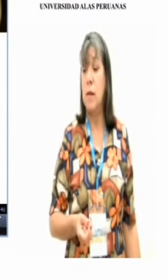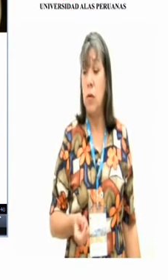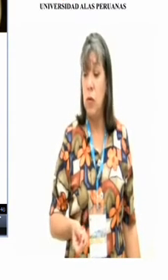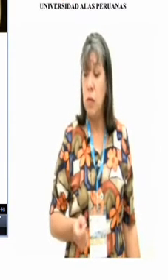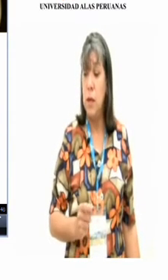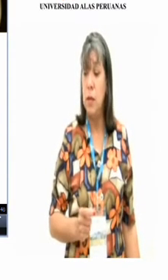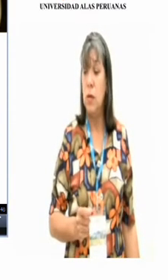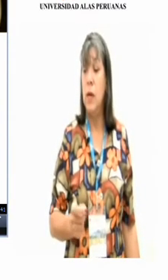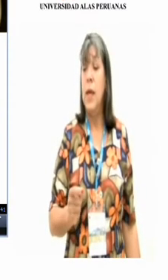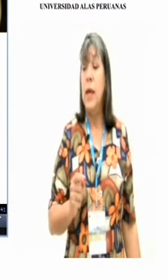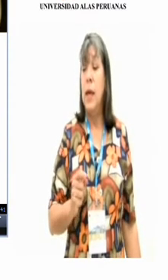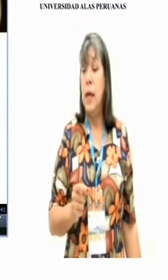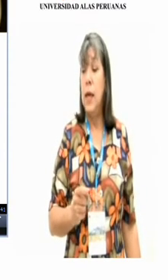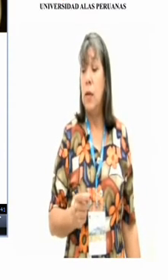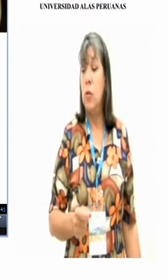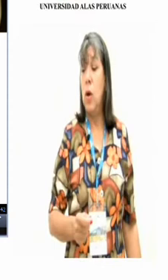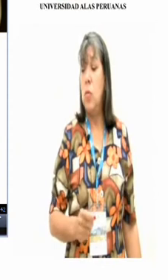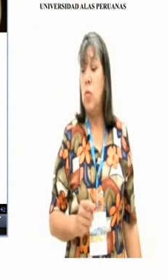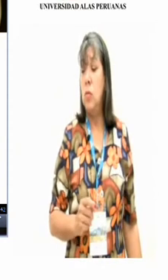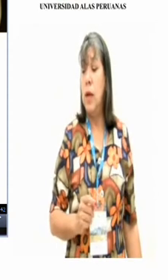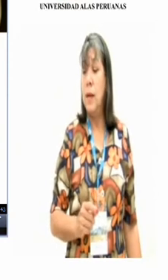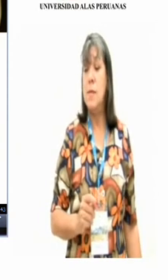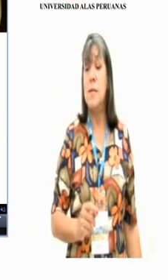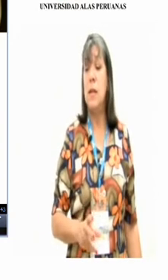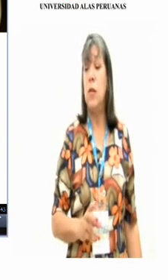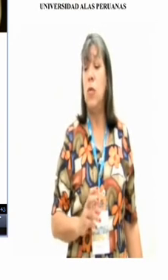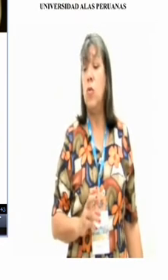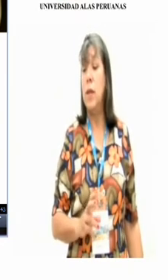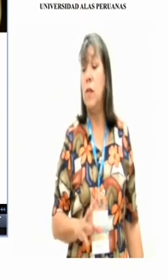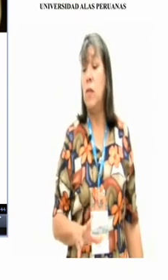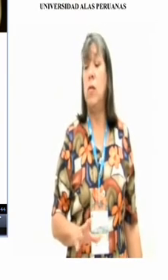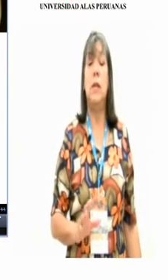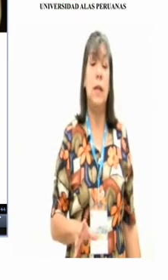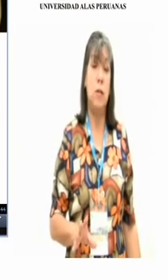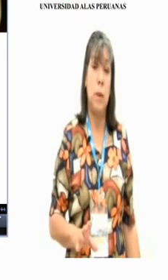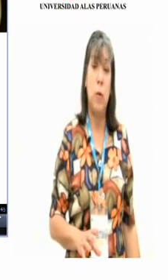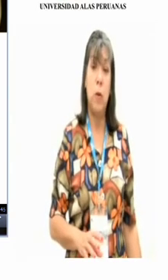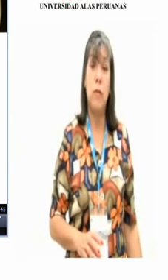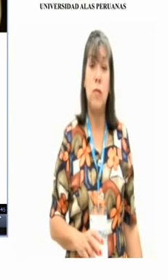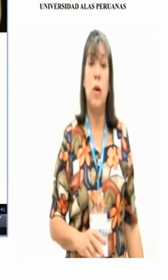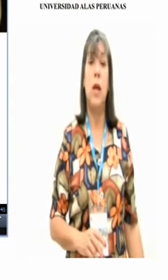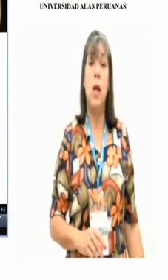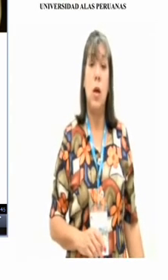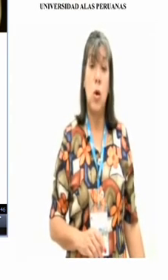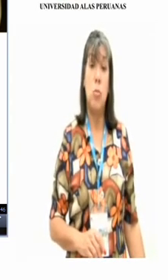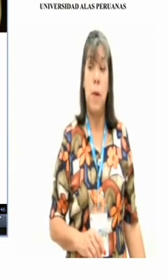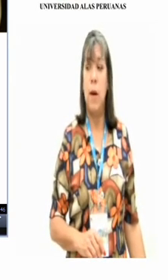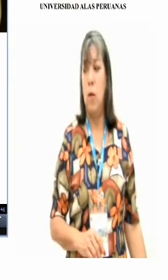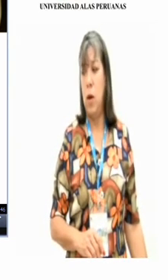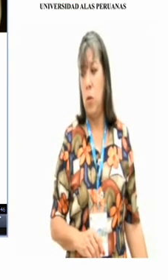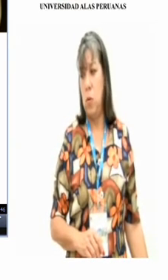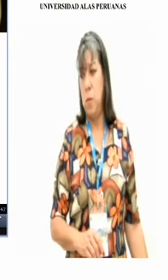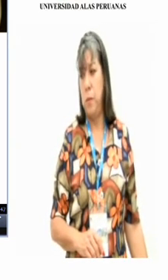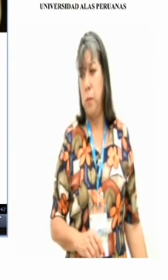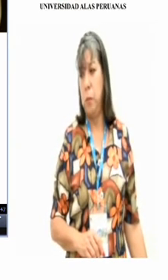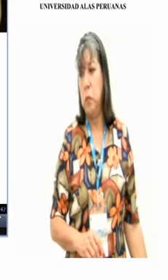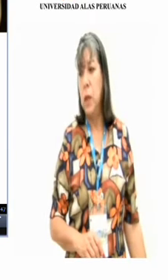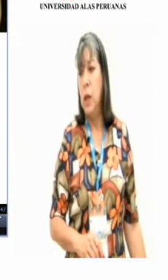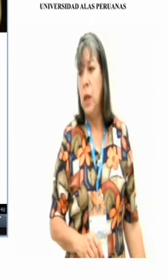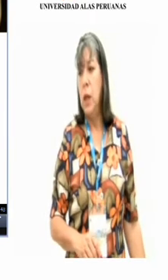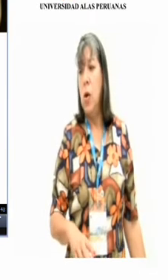de transformarse en conocimiento y que actúa como un gran centro de documentación tanto para los profesores como para los